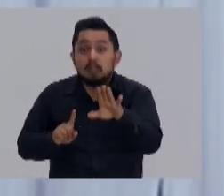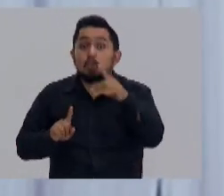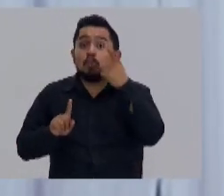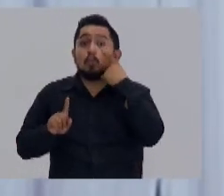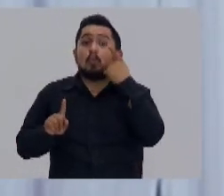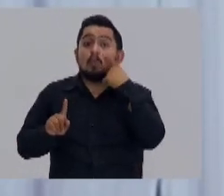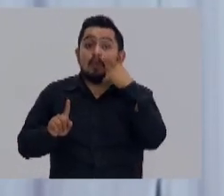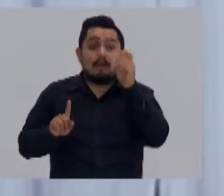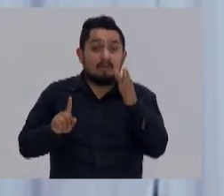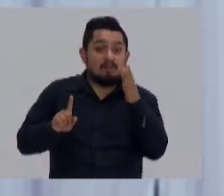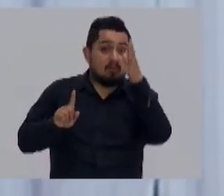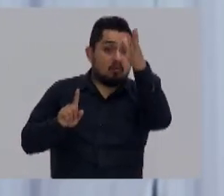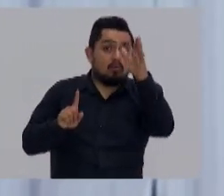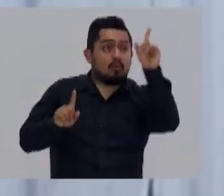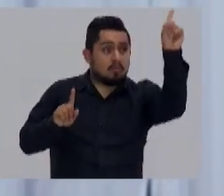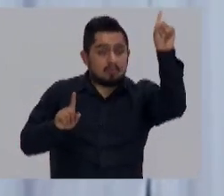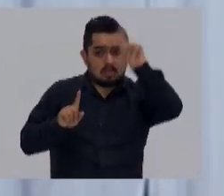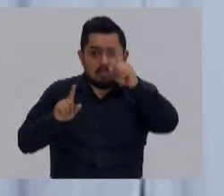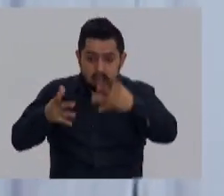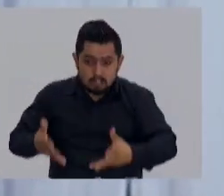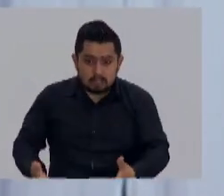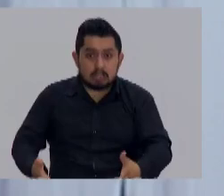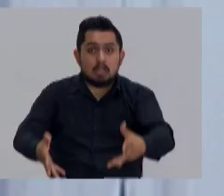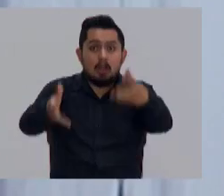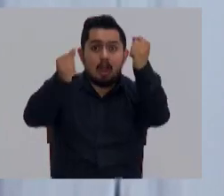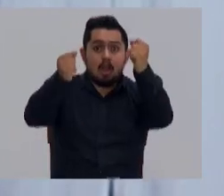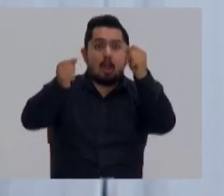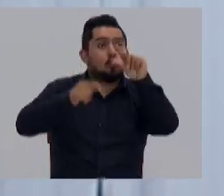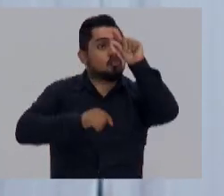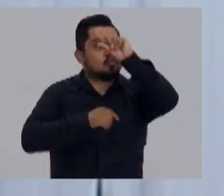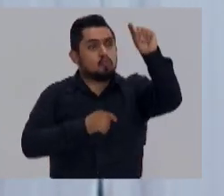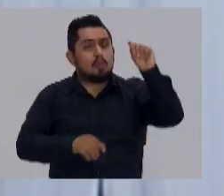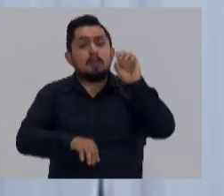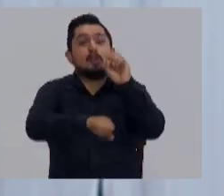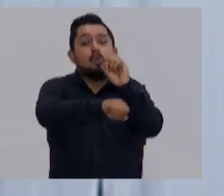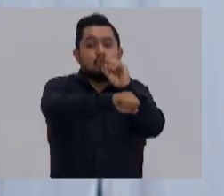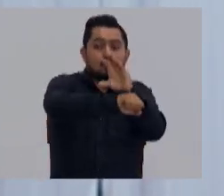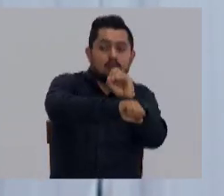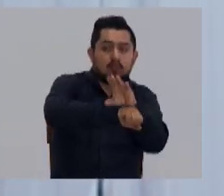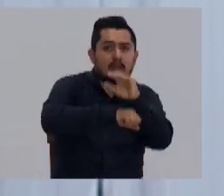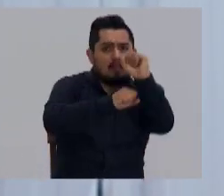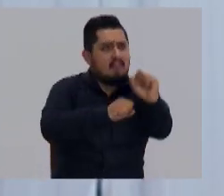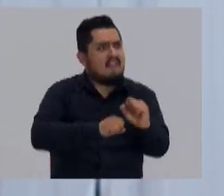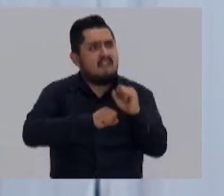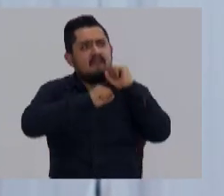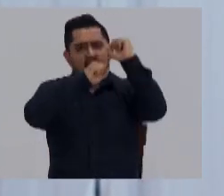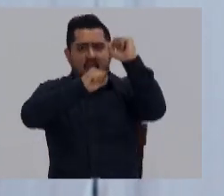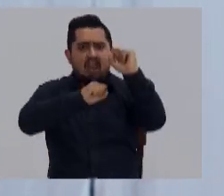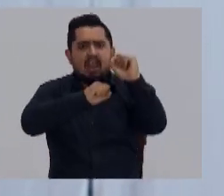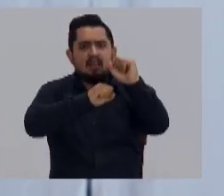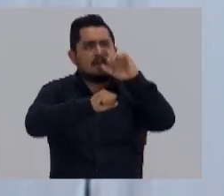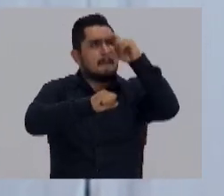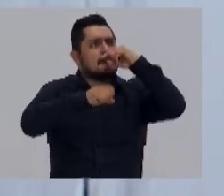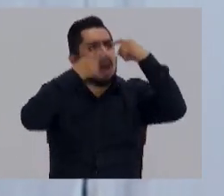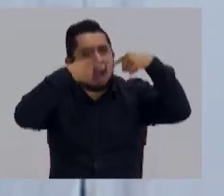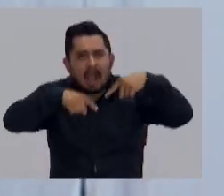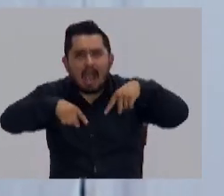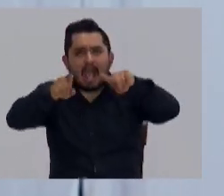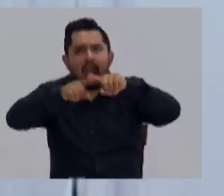un Mesías, el cual su nombre es admirable, consejero, Dios fuerte, Padre